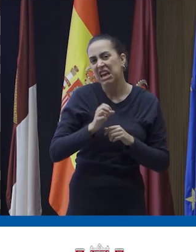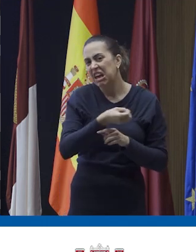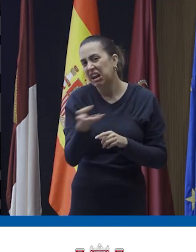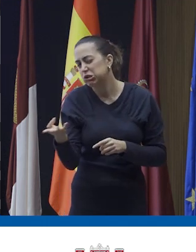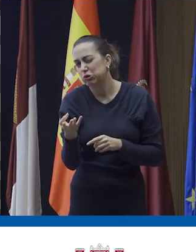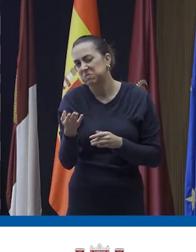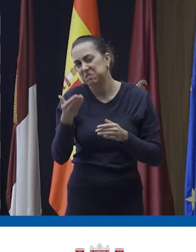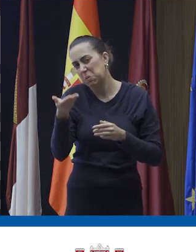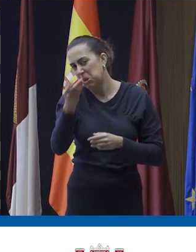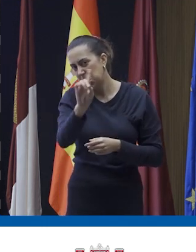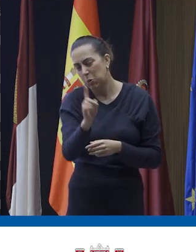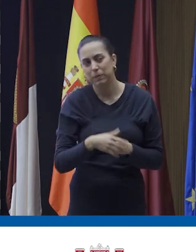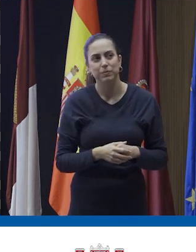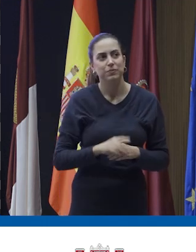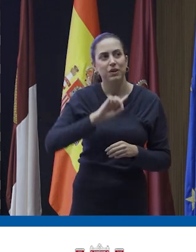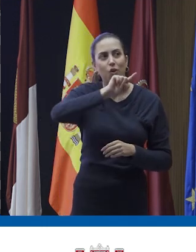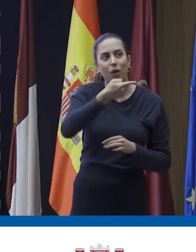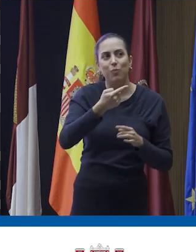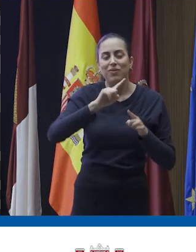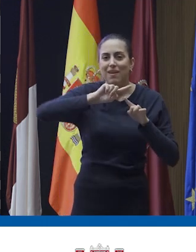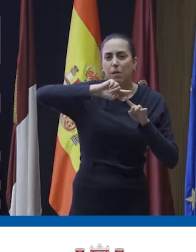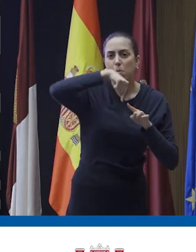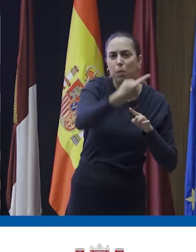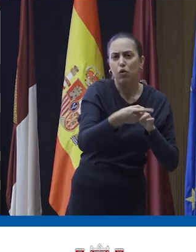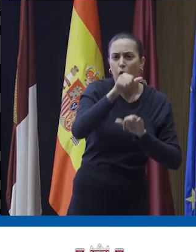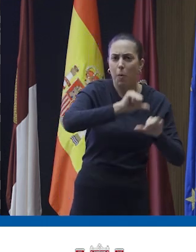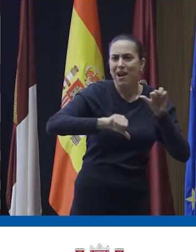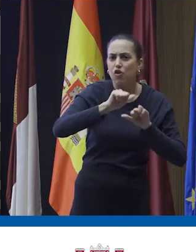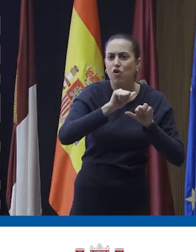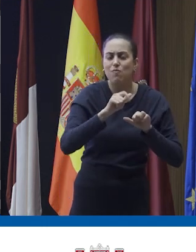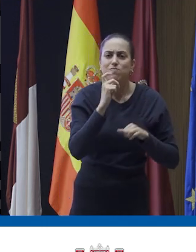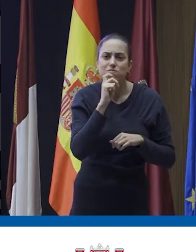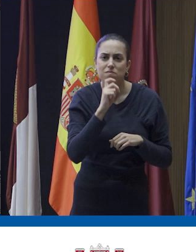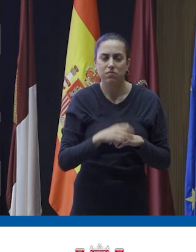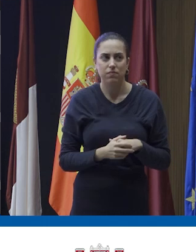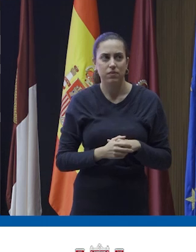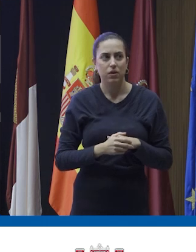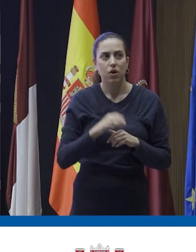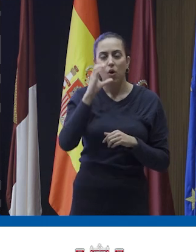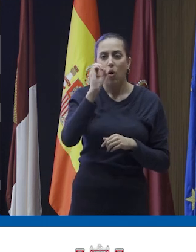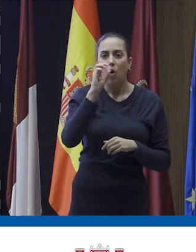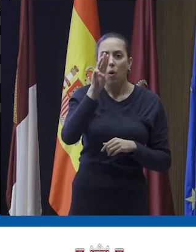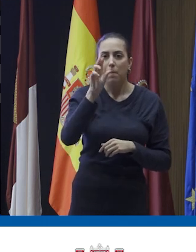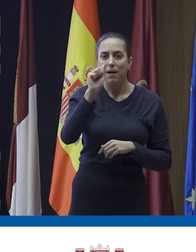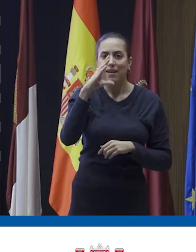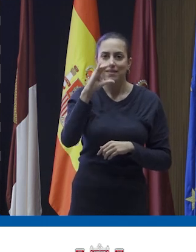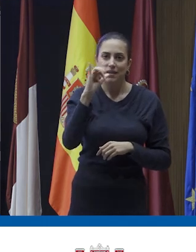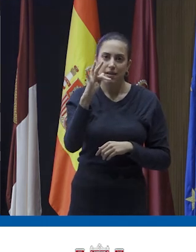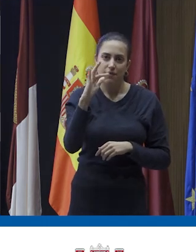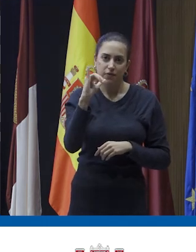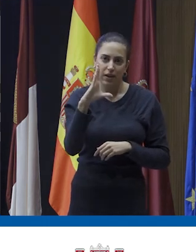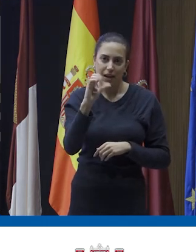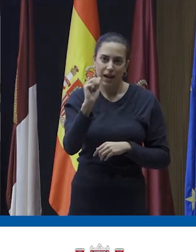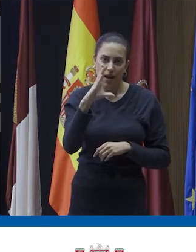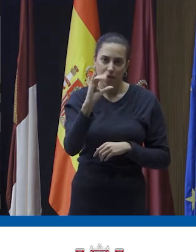las complicaciones posoperatorias de la cirugía de la catarata, pues muy importante destacar la opacificación de la cápsula posterior, ¿vale?